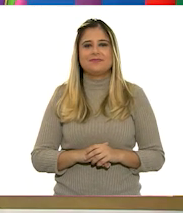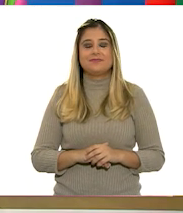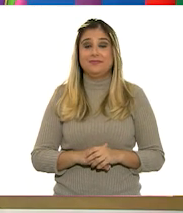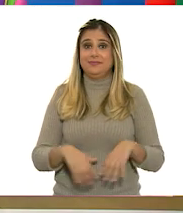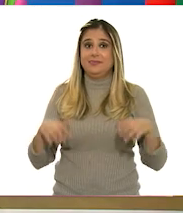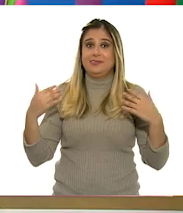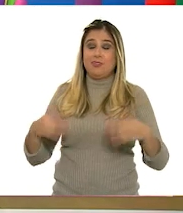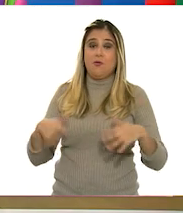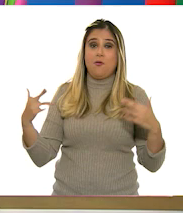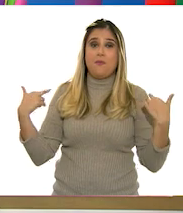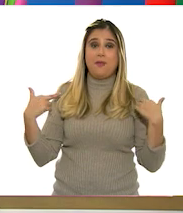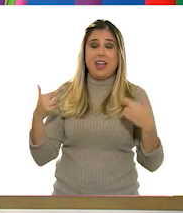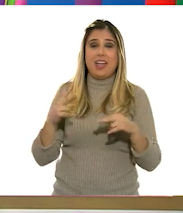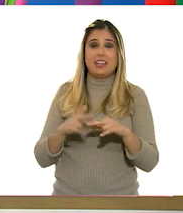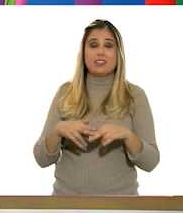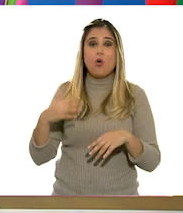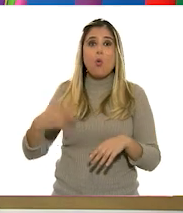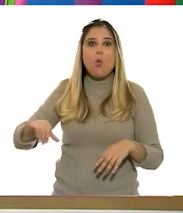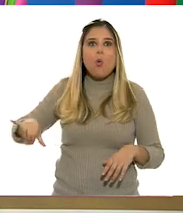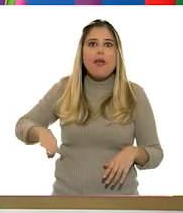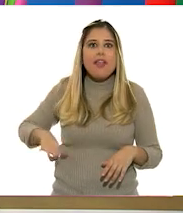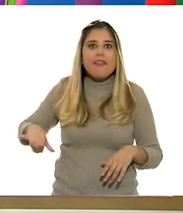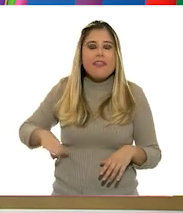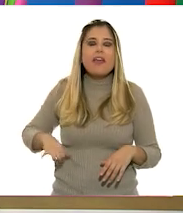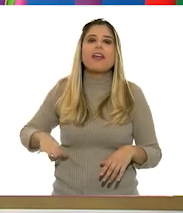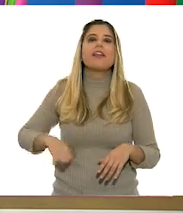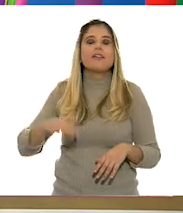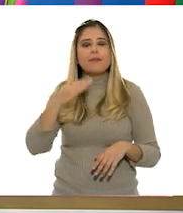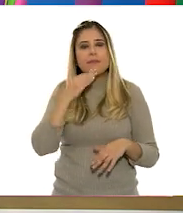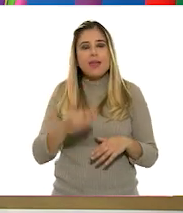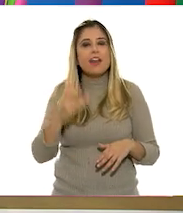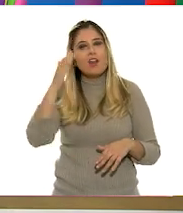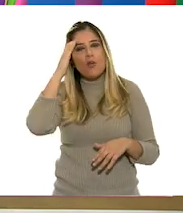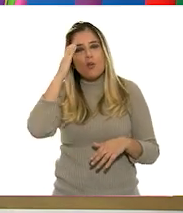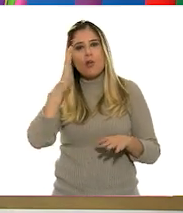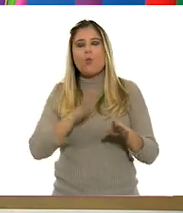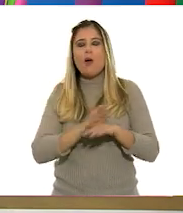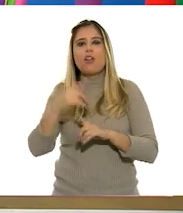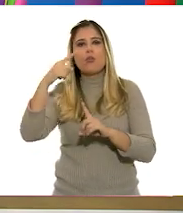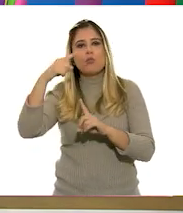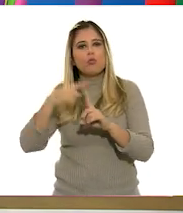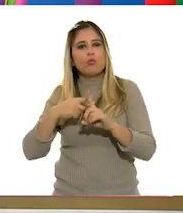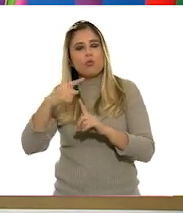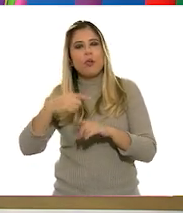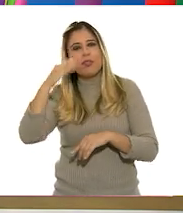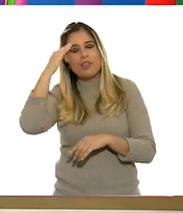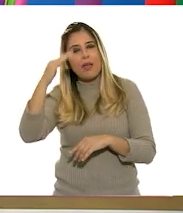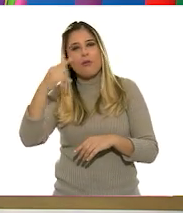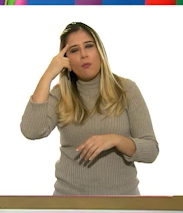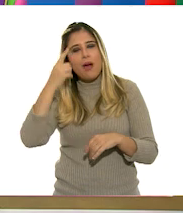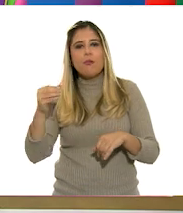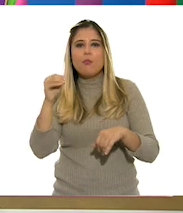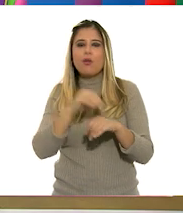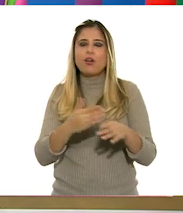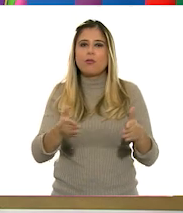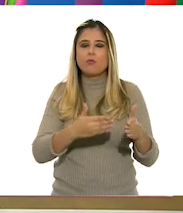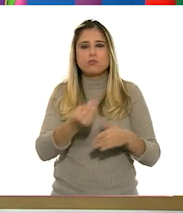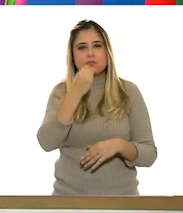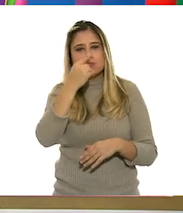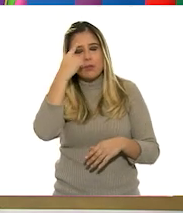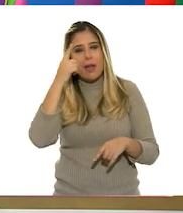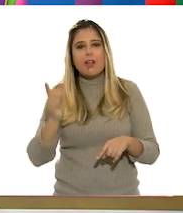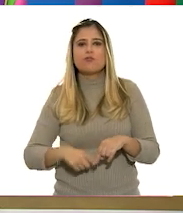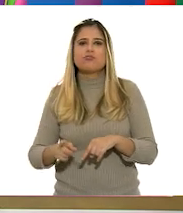Órale, profesor. Pues qué interesantes datos. Pudimos conocer a qué temperatura y tiempo se deben exponer algunos alimentos para